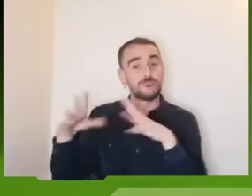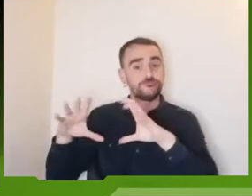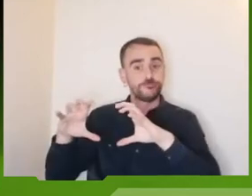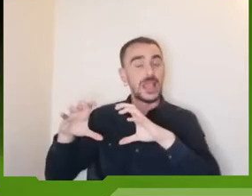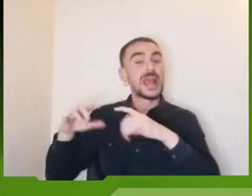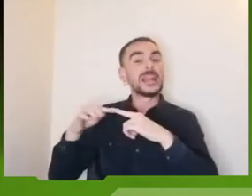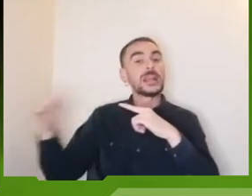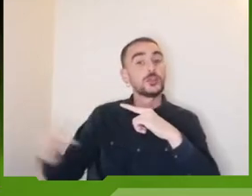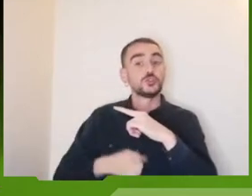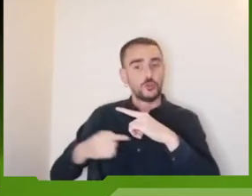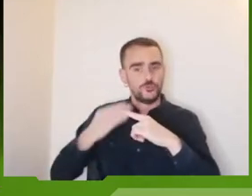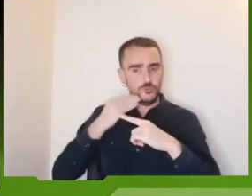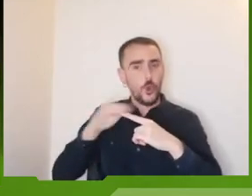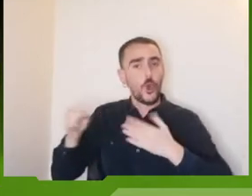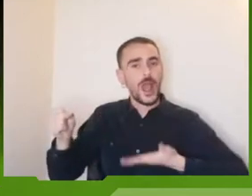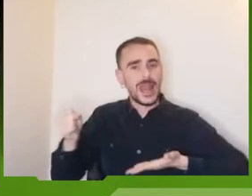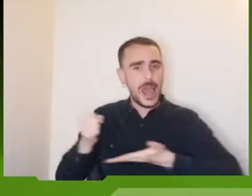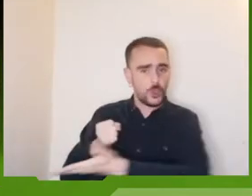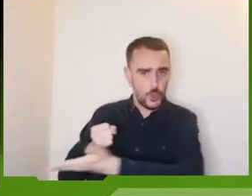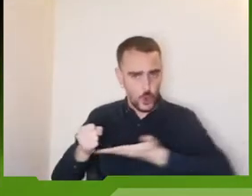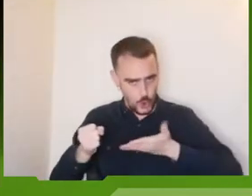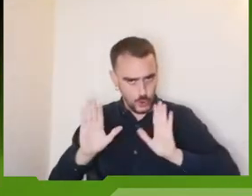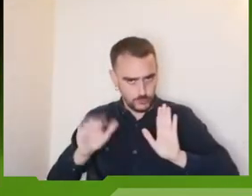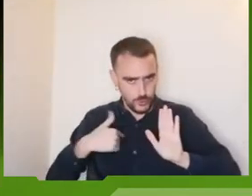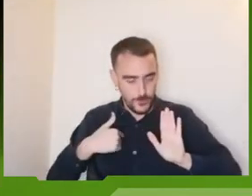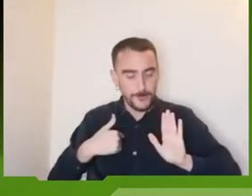forma, las voy a congelar